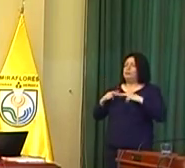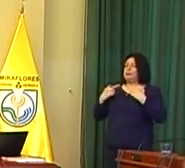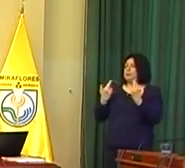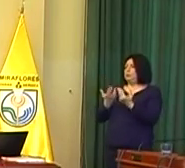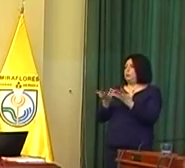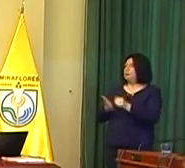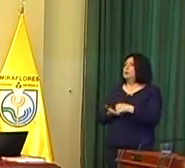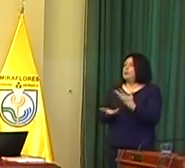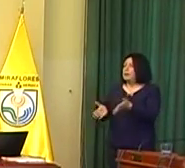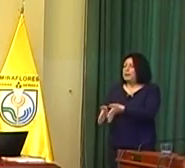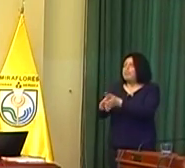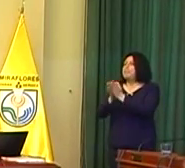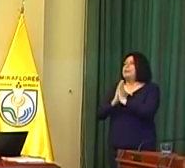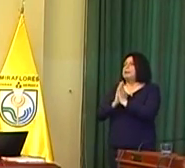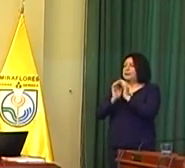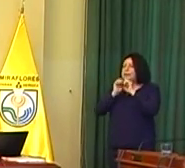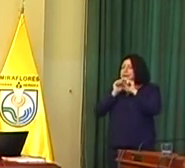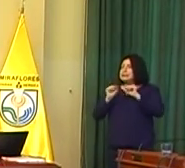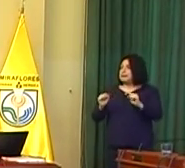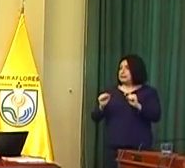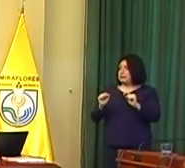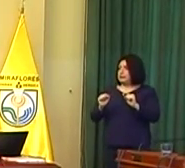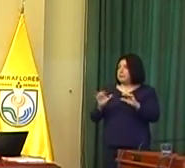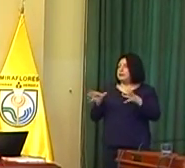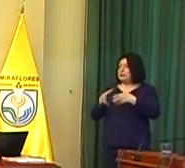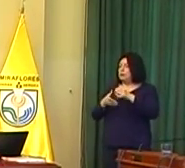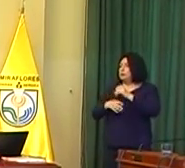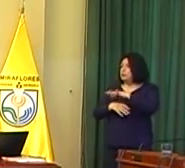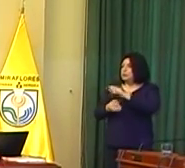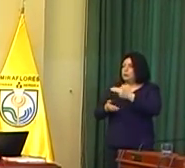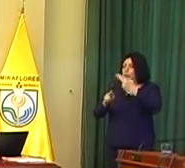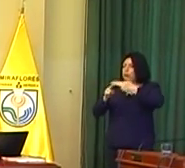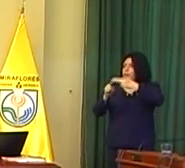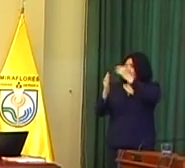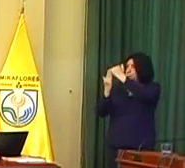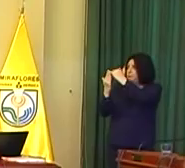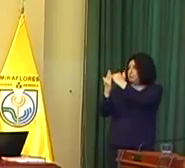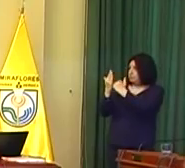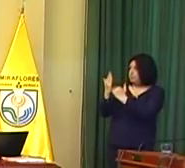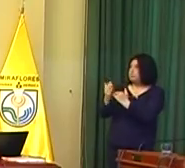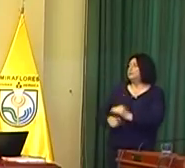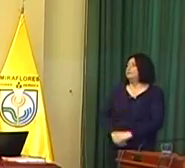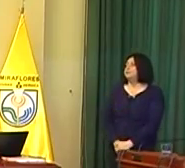Y en ese sentido le voy a pedir a nuestra secretaria general del Consejo que se sirva a pasar la lista del caso.